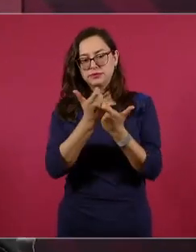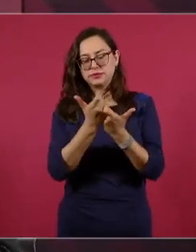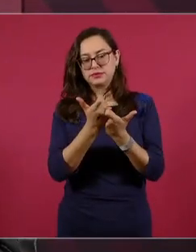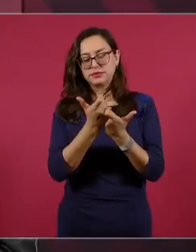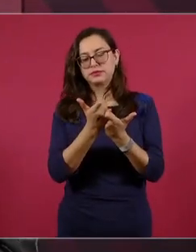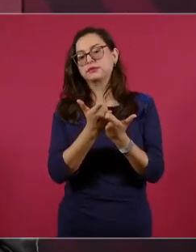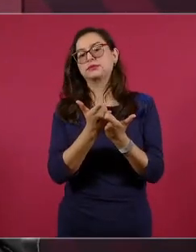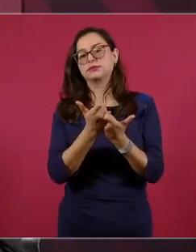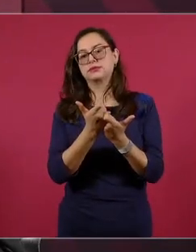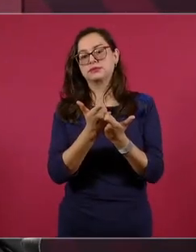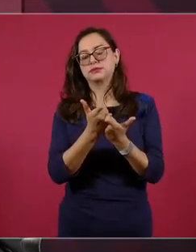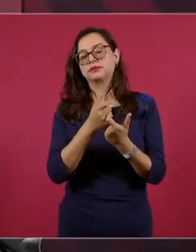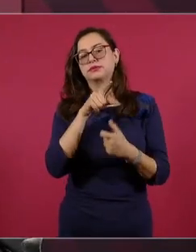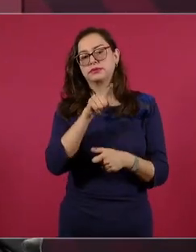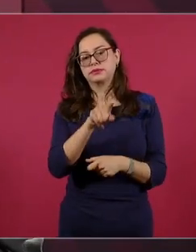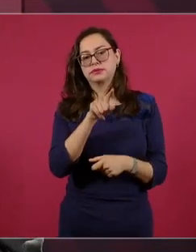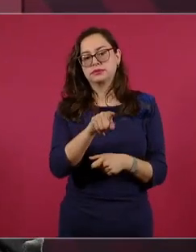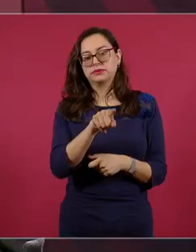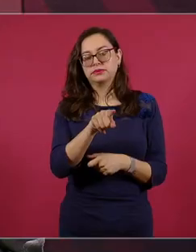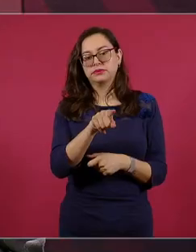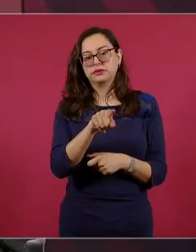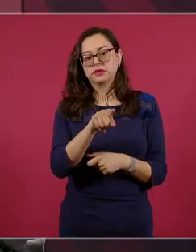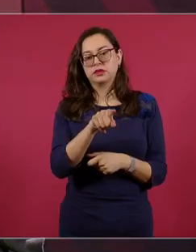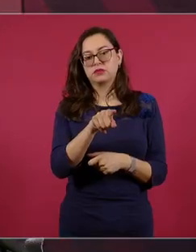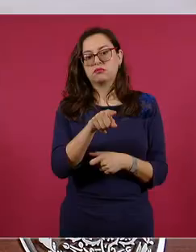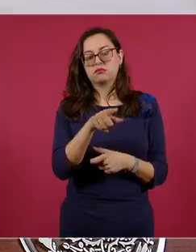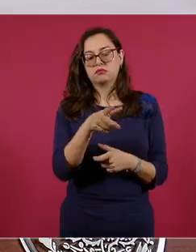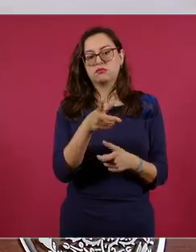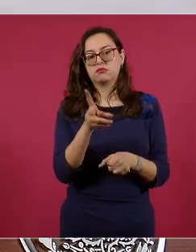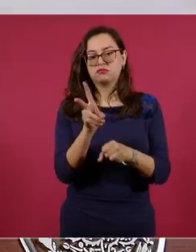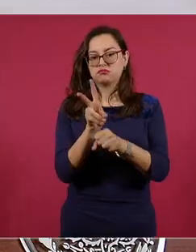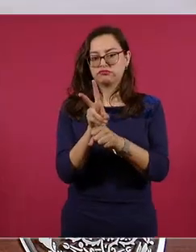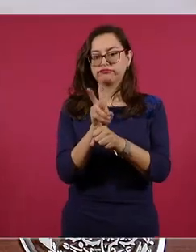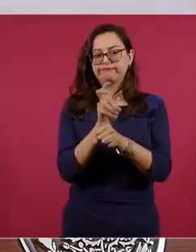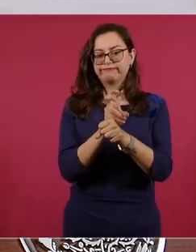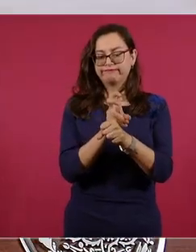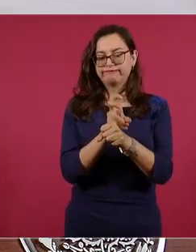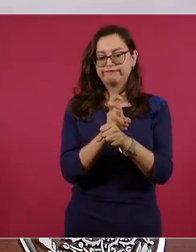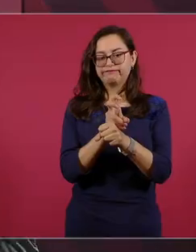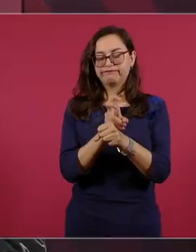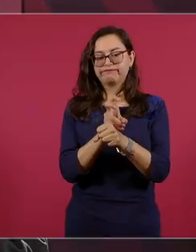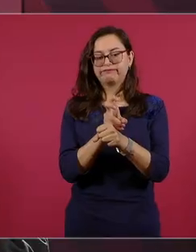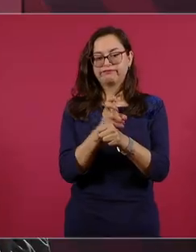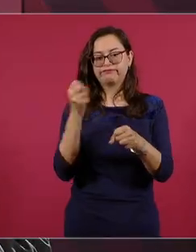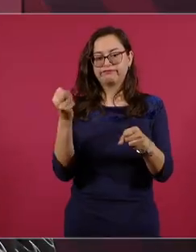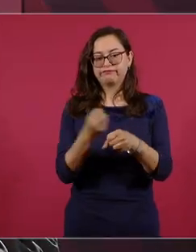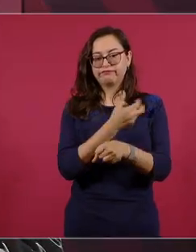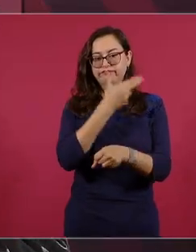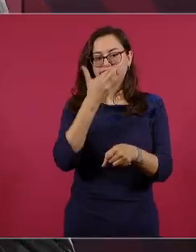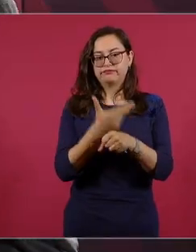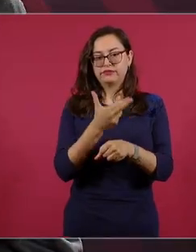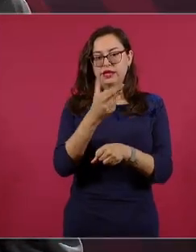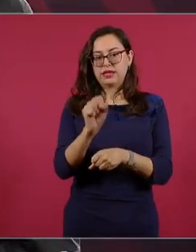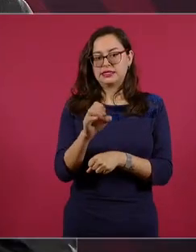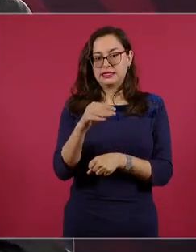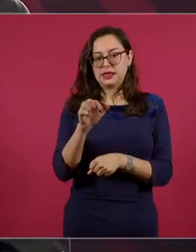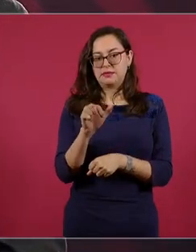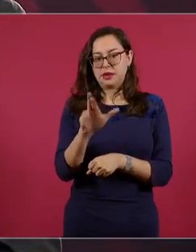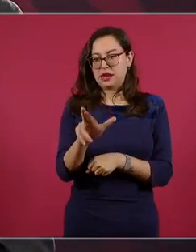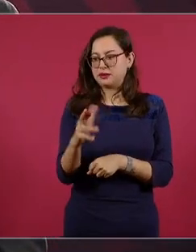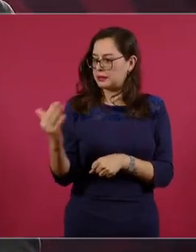decir que el asesor económico del presidente Biden invitó al secretario de Marina,